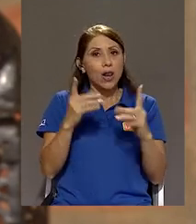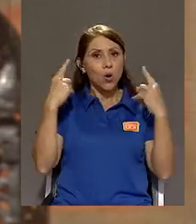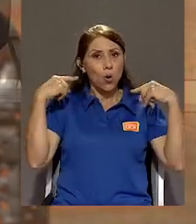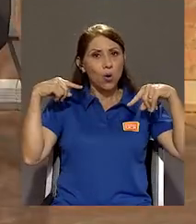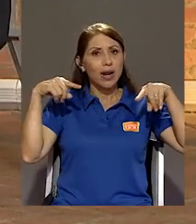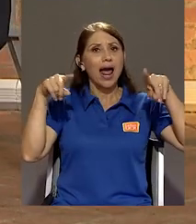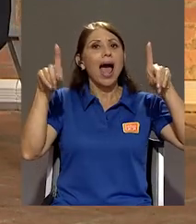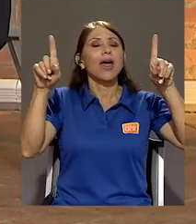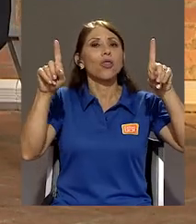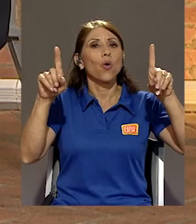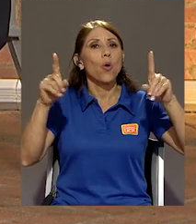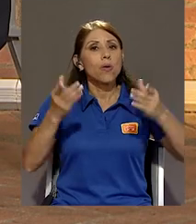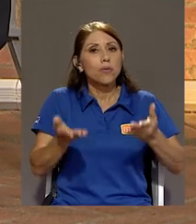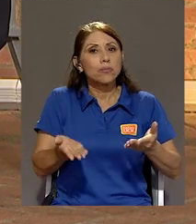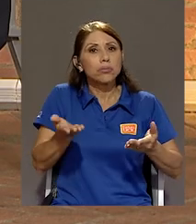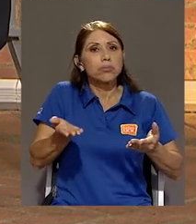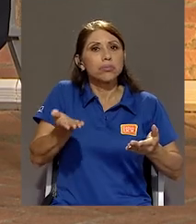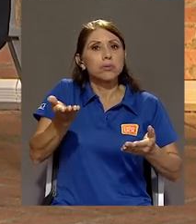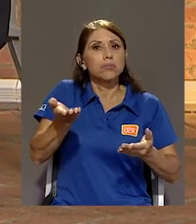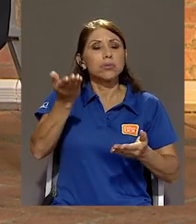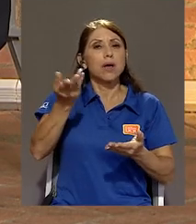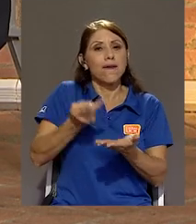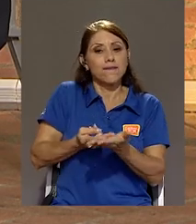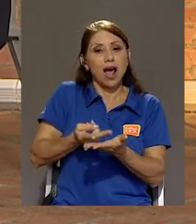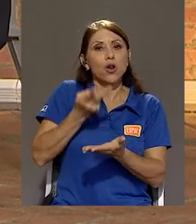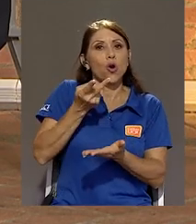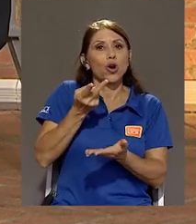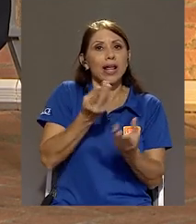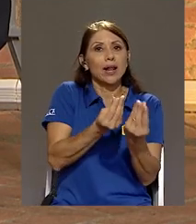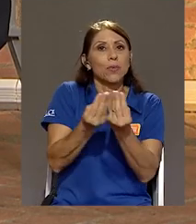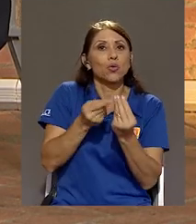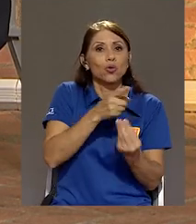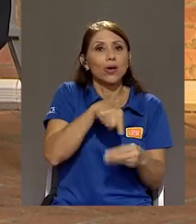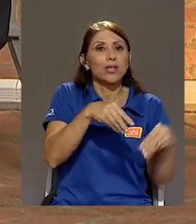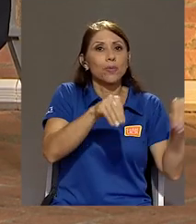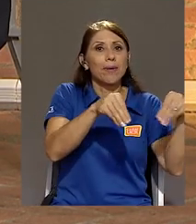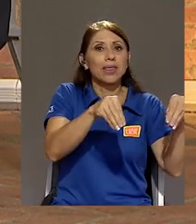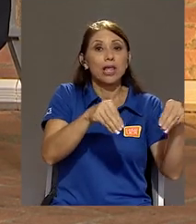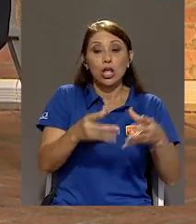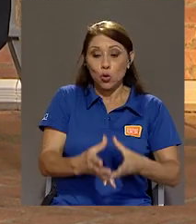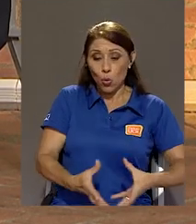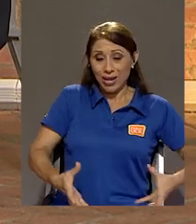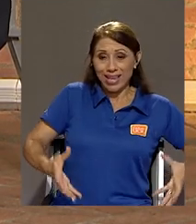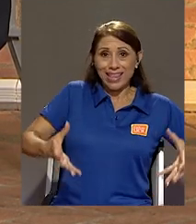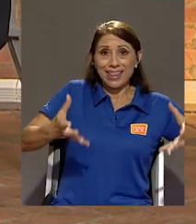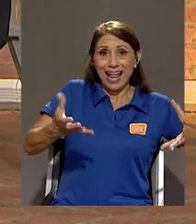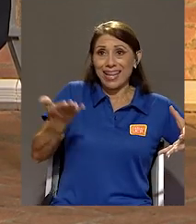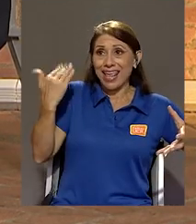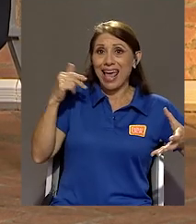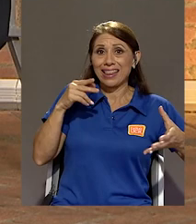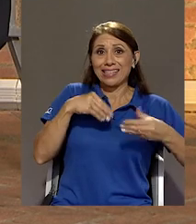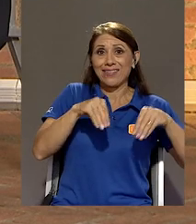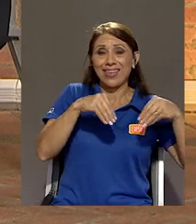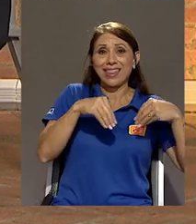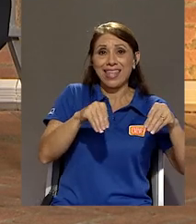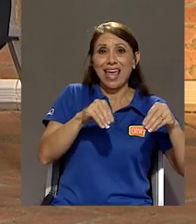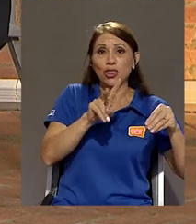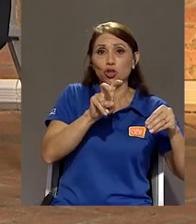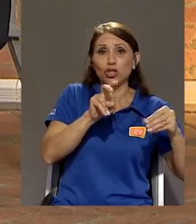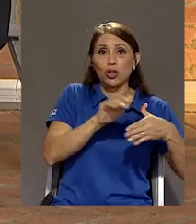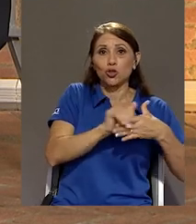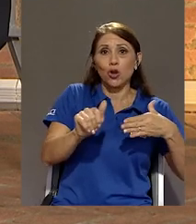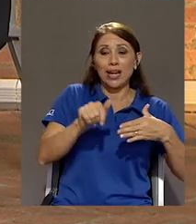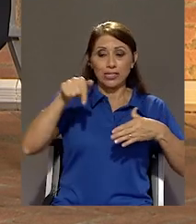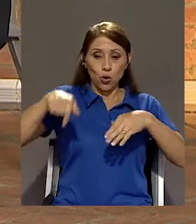el producto que ellos venden, de forma tal de que un quintal de café que antes se vendía en $200, hoy se vende en $30,000.